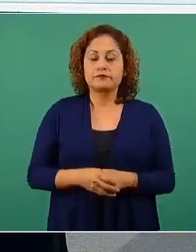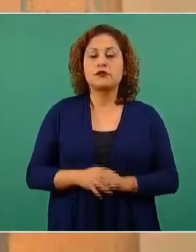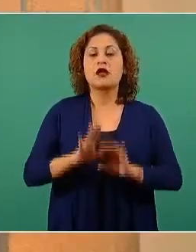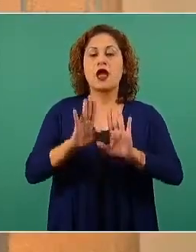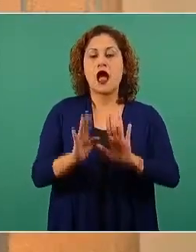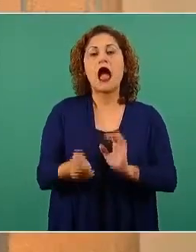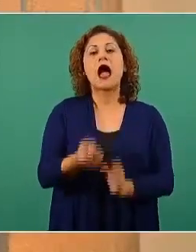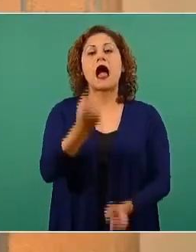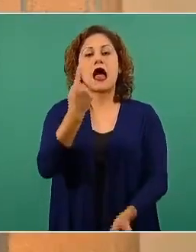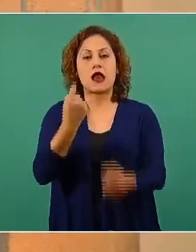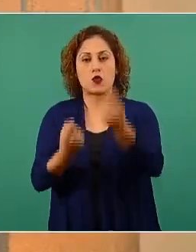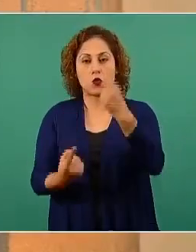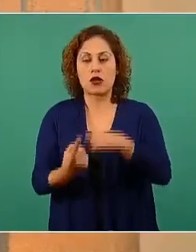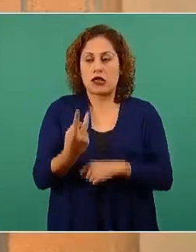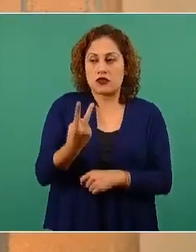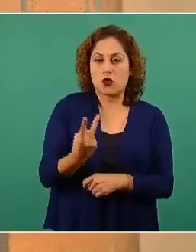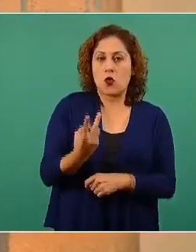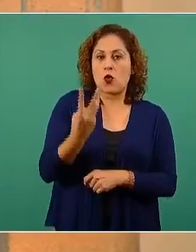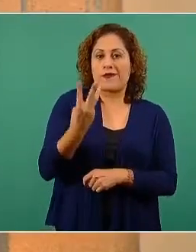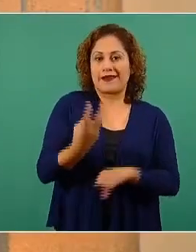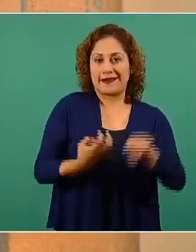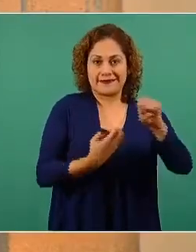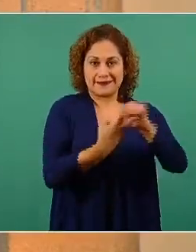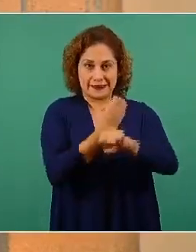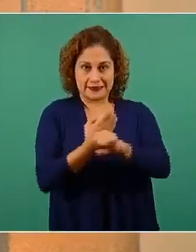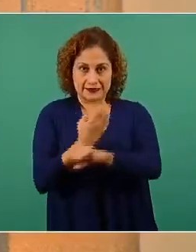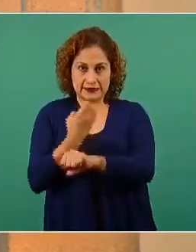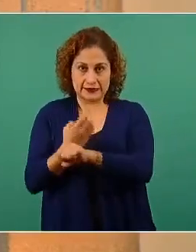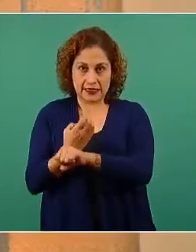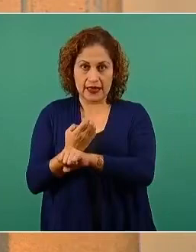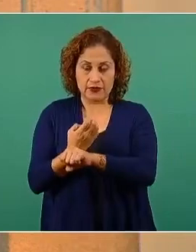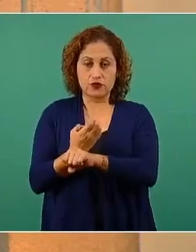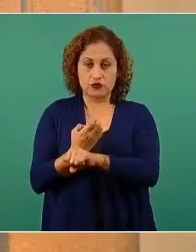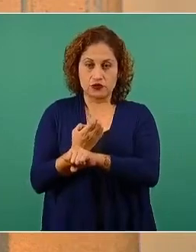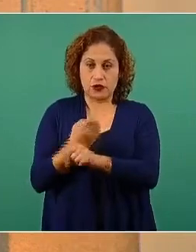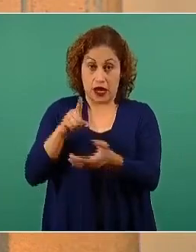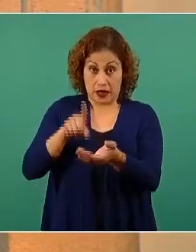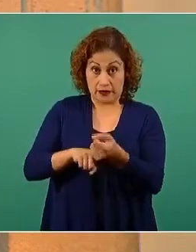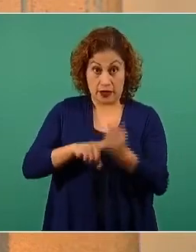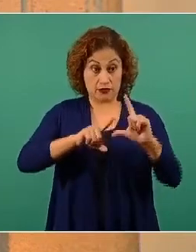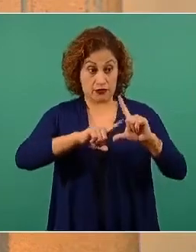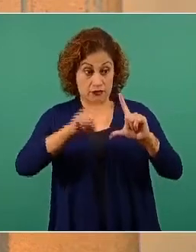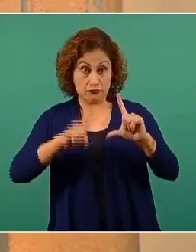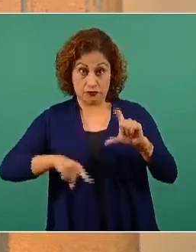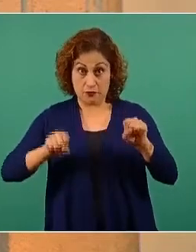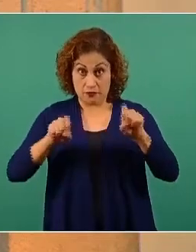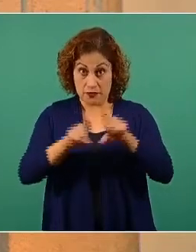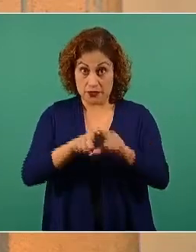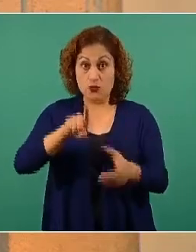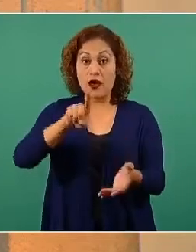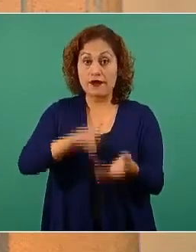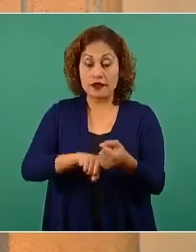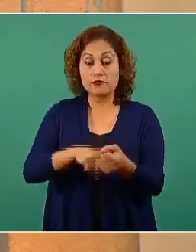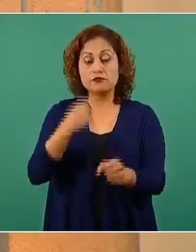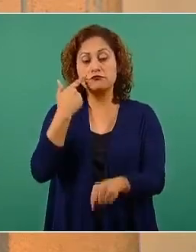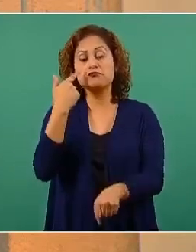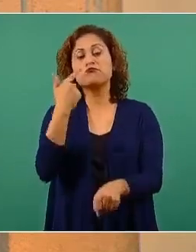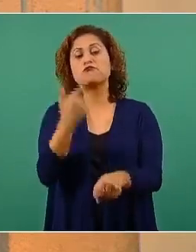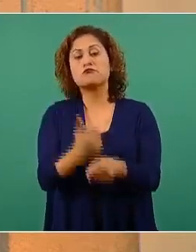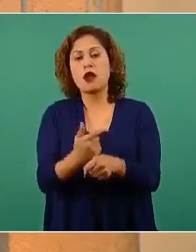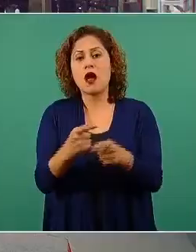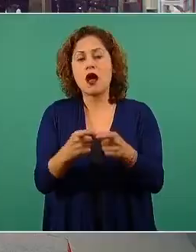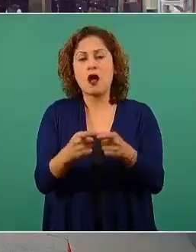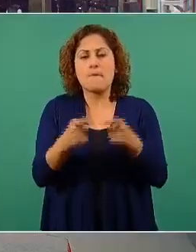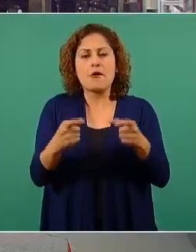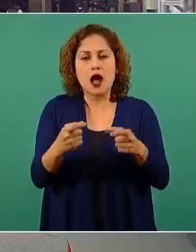entidades que están presentando, para efectos de este tipo de gráfico y de esta curva de casos estimados, un ligero